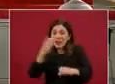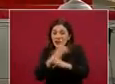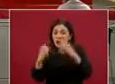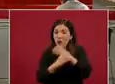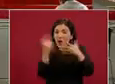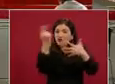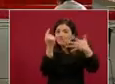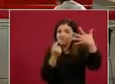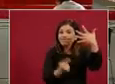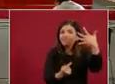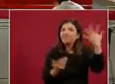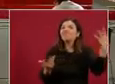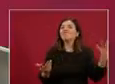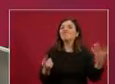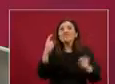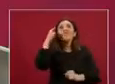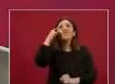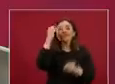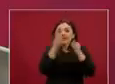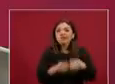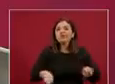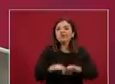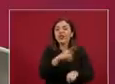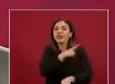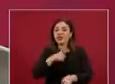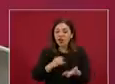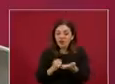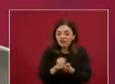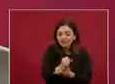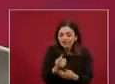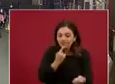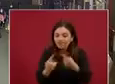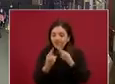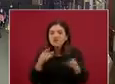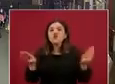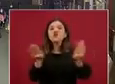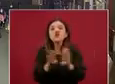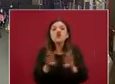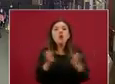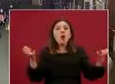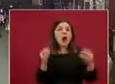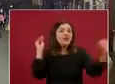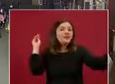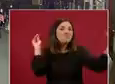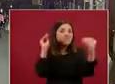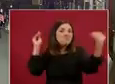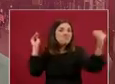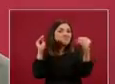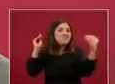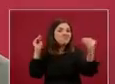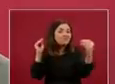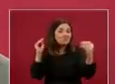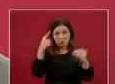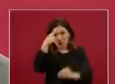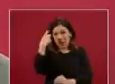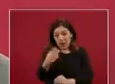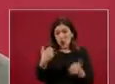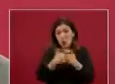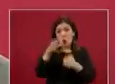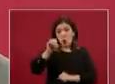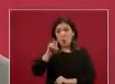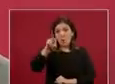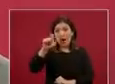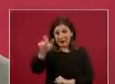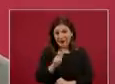a lo que nos llevan es a la importancia de definir las negociaciones que se tienen, en este caso es con